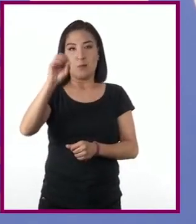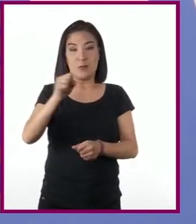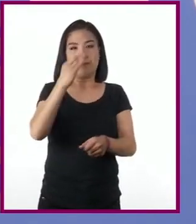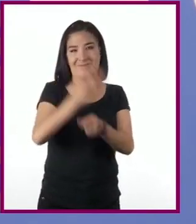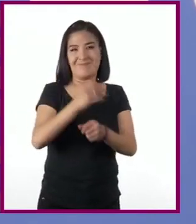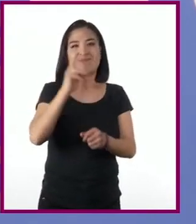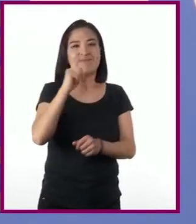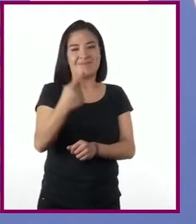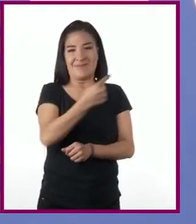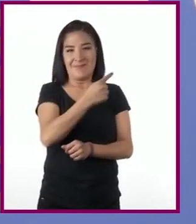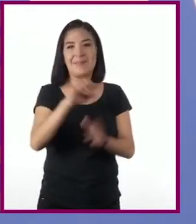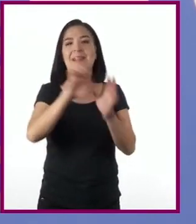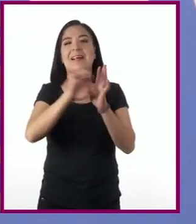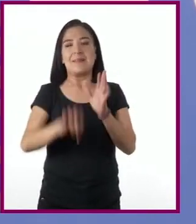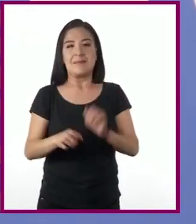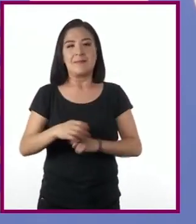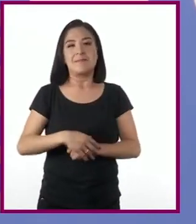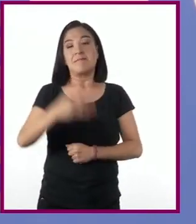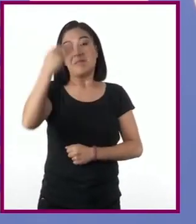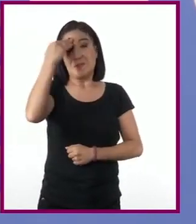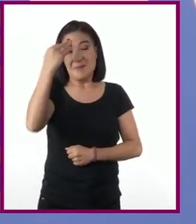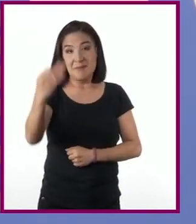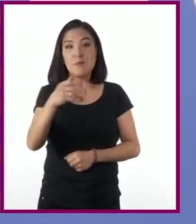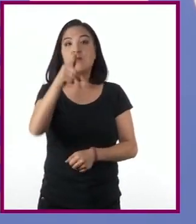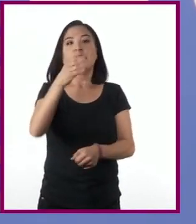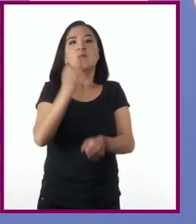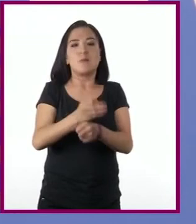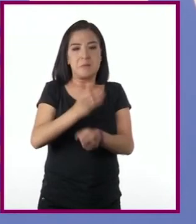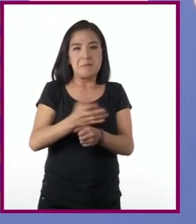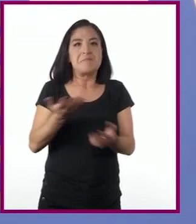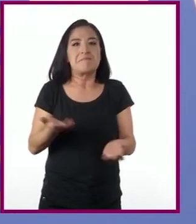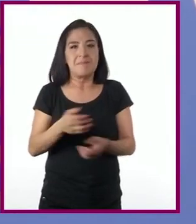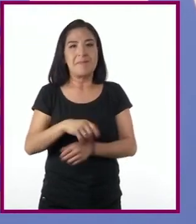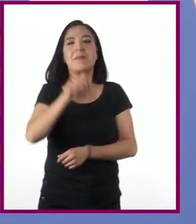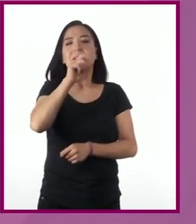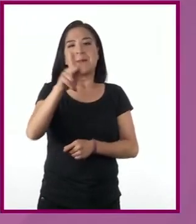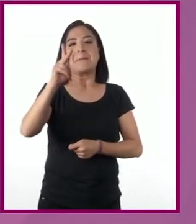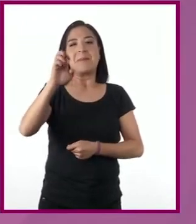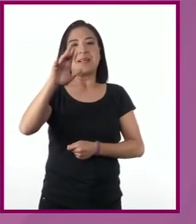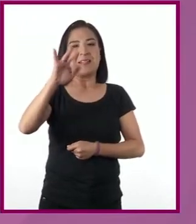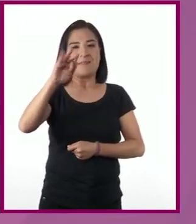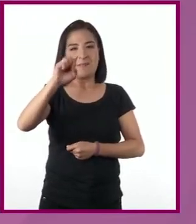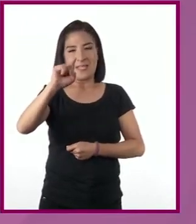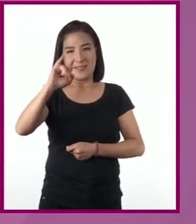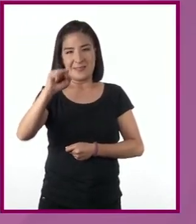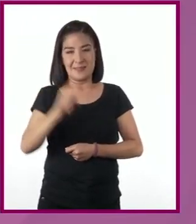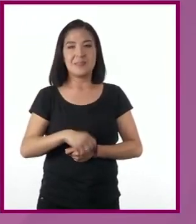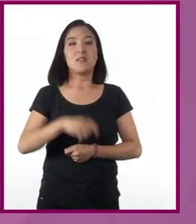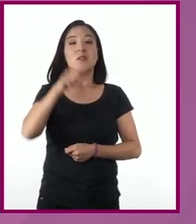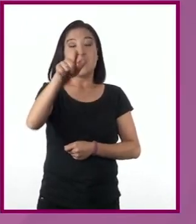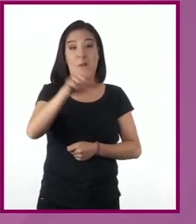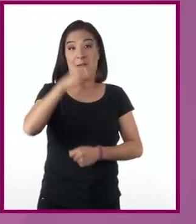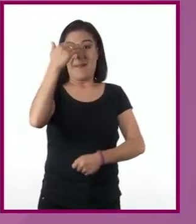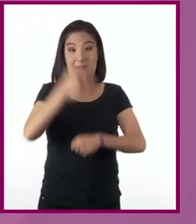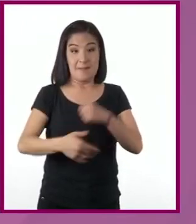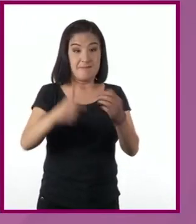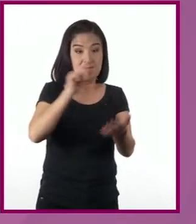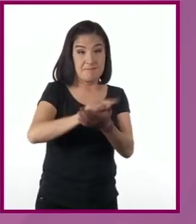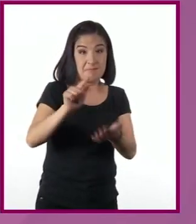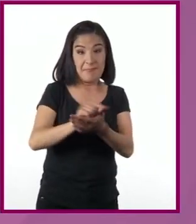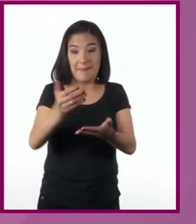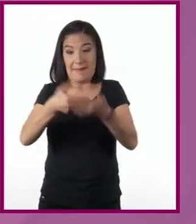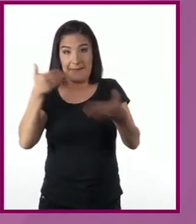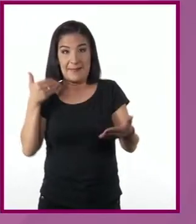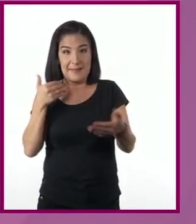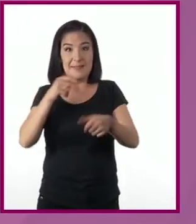ejemplos. El tiempo en el que están, así como la perífrasis. Si terminas tus quehaceres antes de